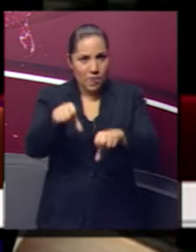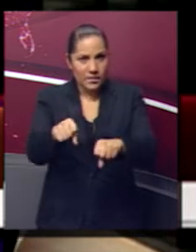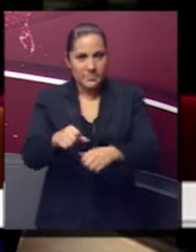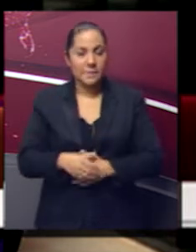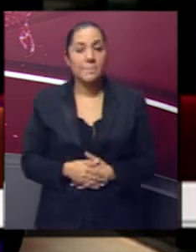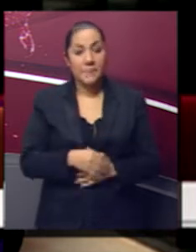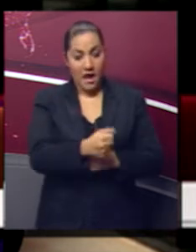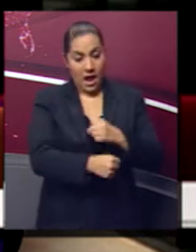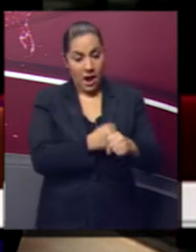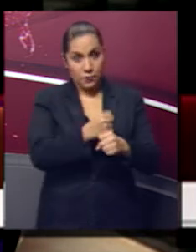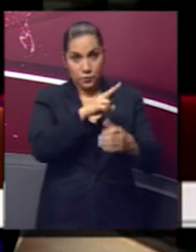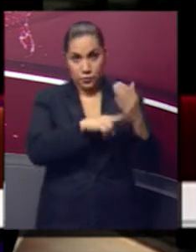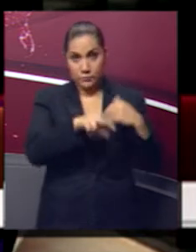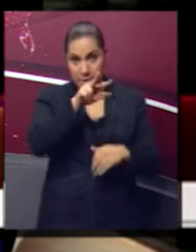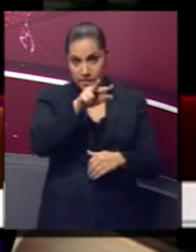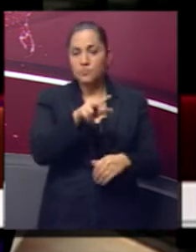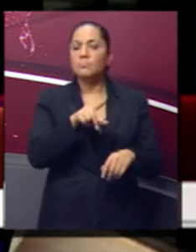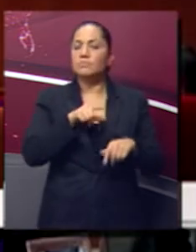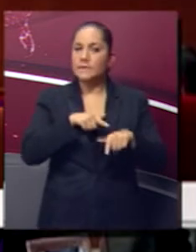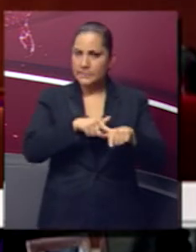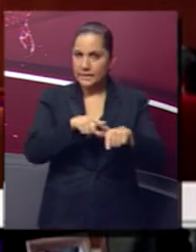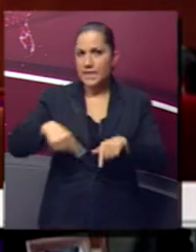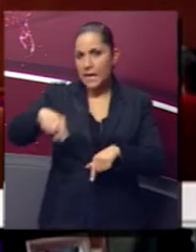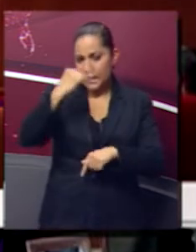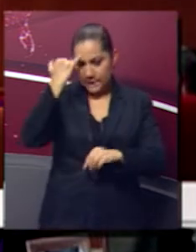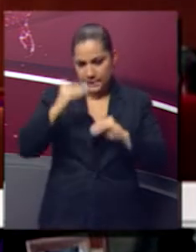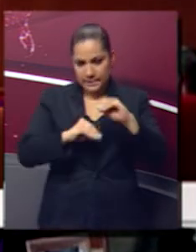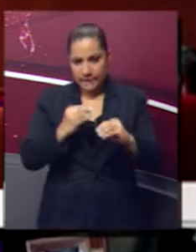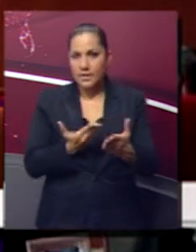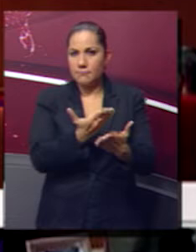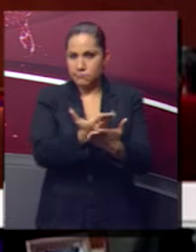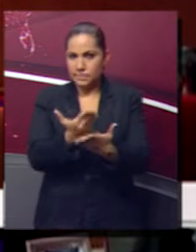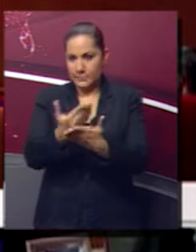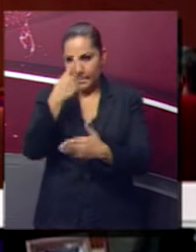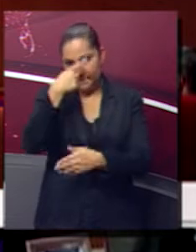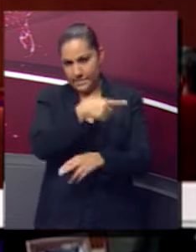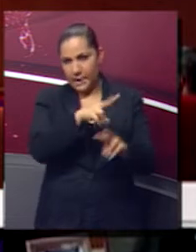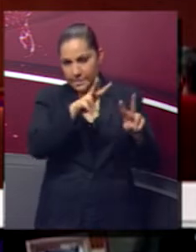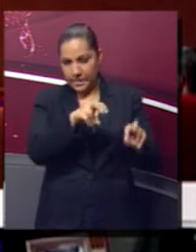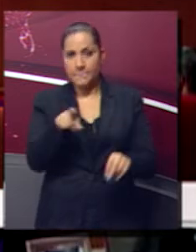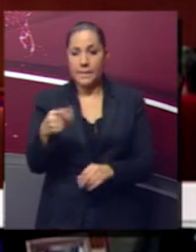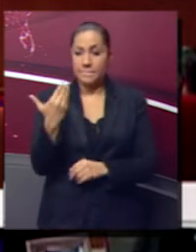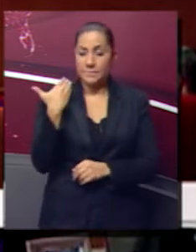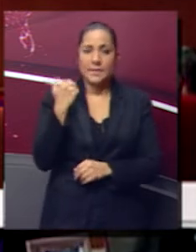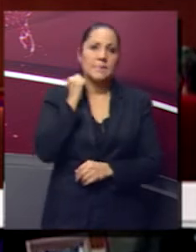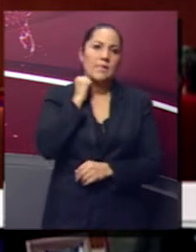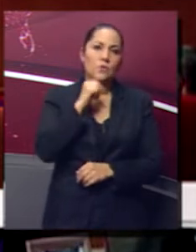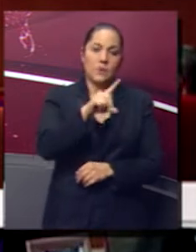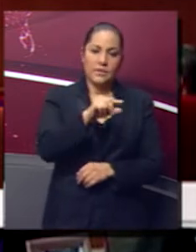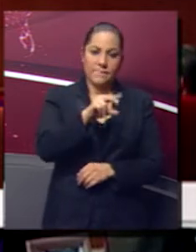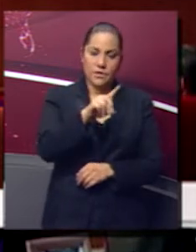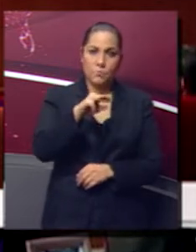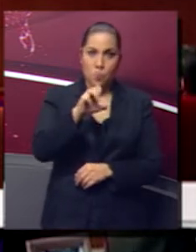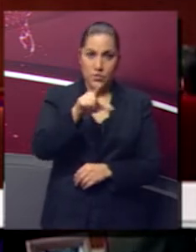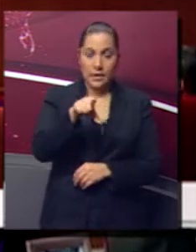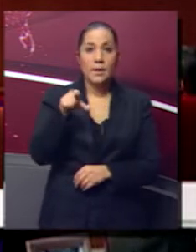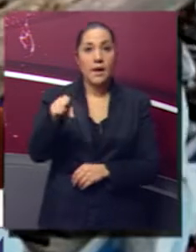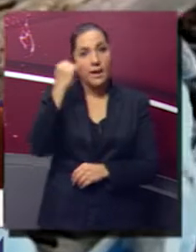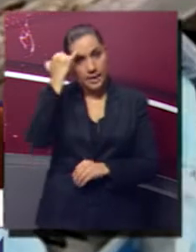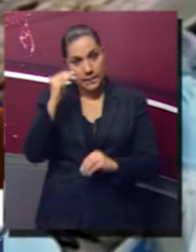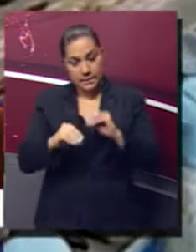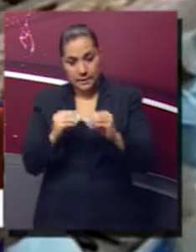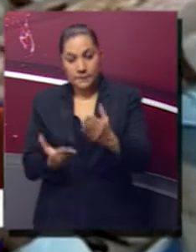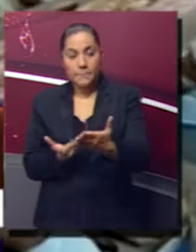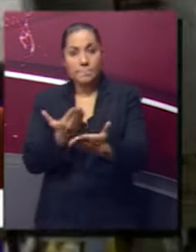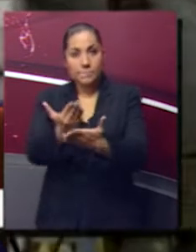curso, 2018, continuaron las iniciativas en la materia. En marzo pasado, el senador David Monreal Ávila presentó iniciativa por la que se